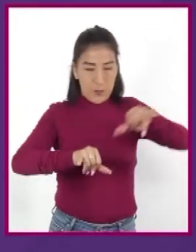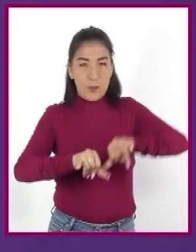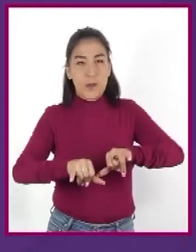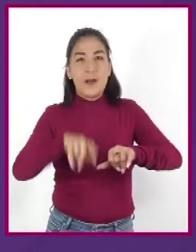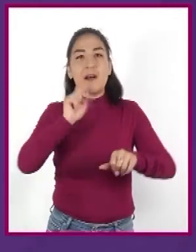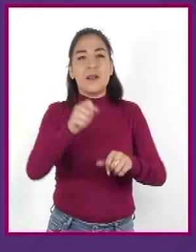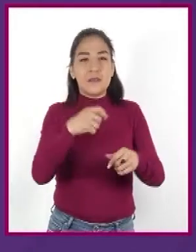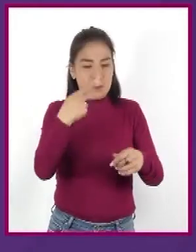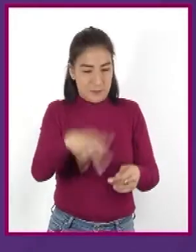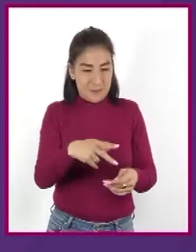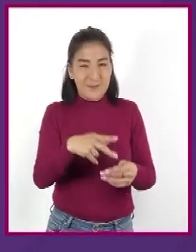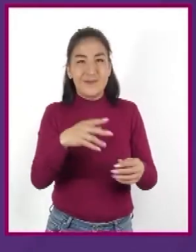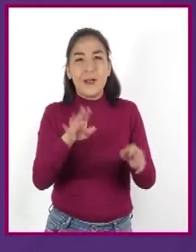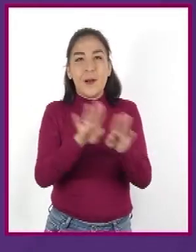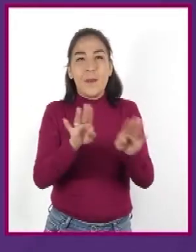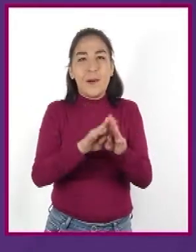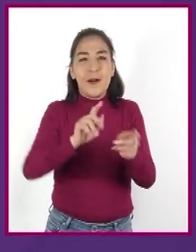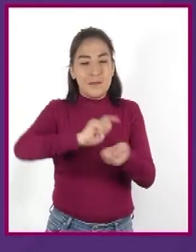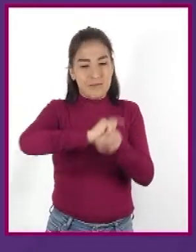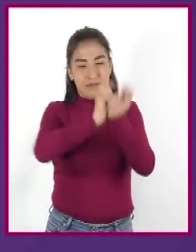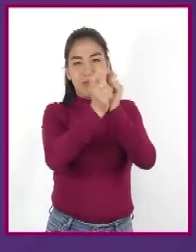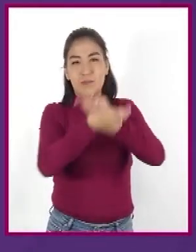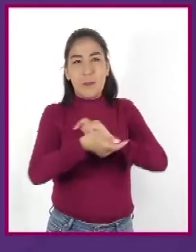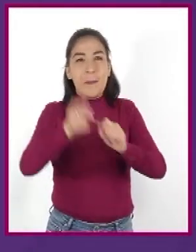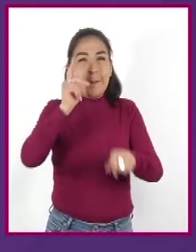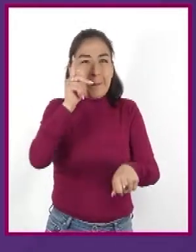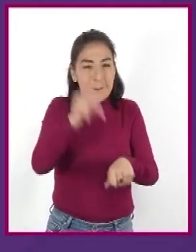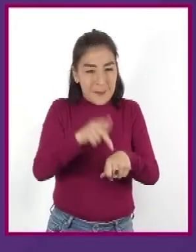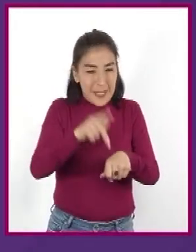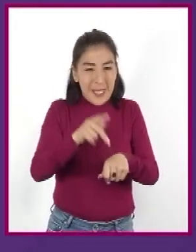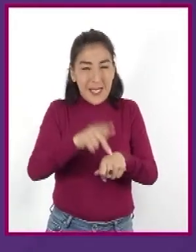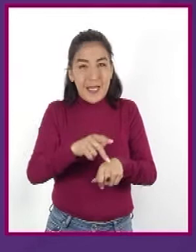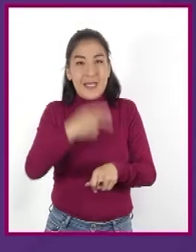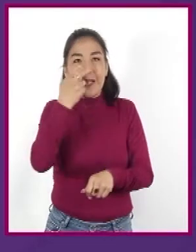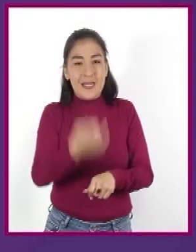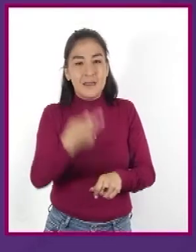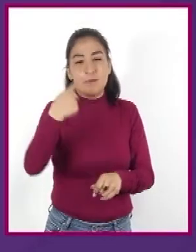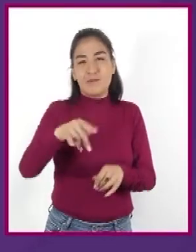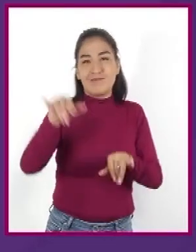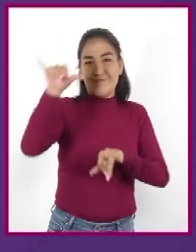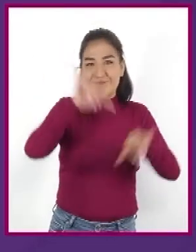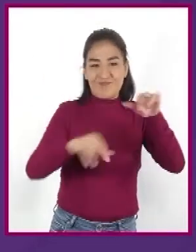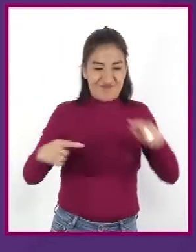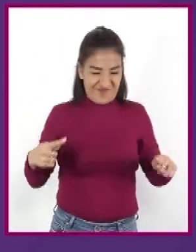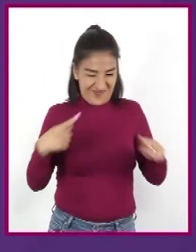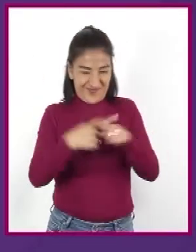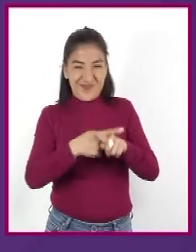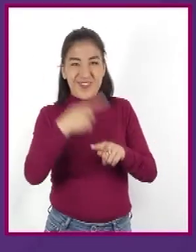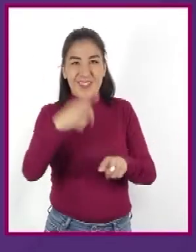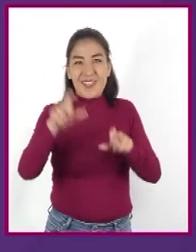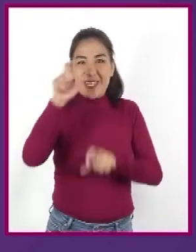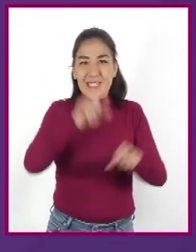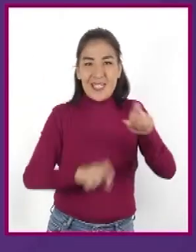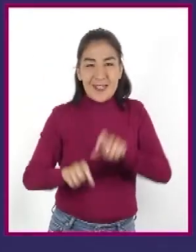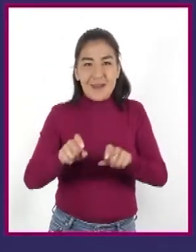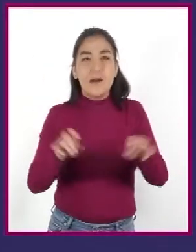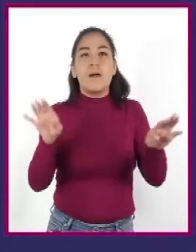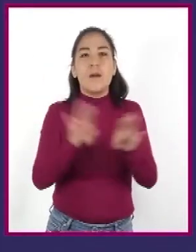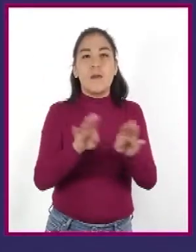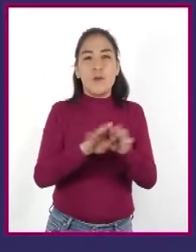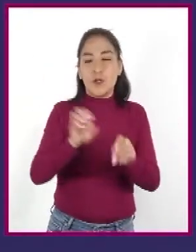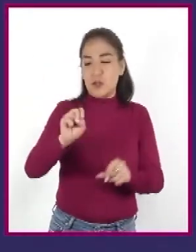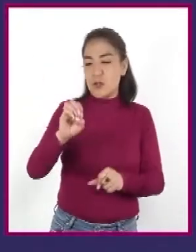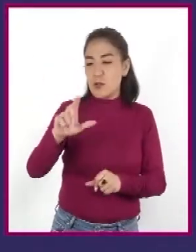de cristalización o de una reacción química. Dicha reacción puede ocurrir cuando una sustancia insoluble